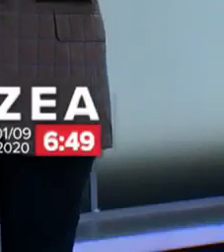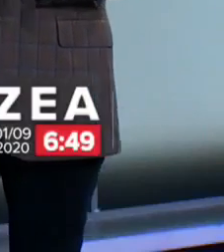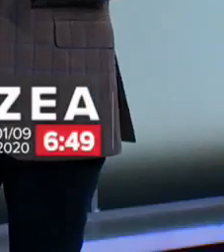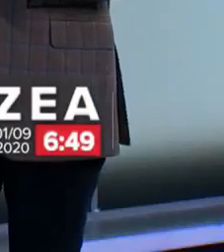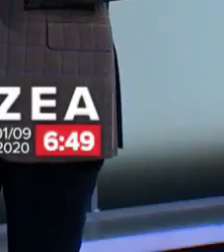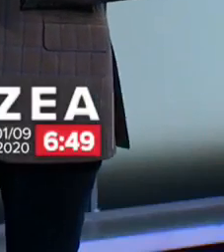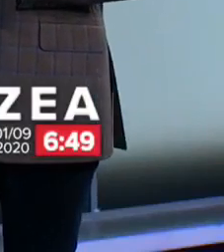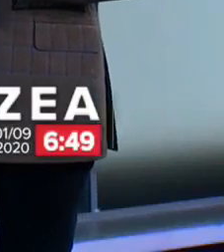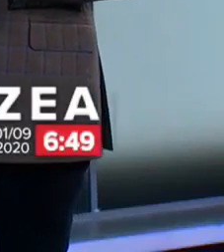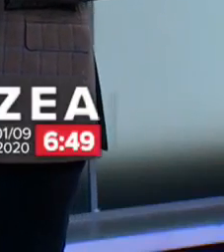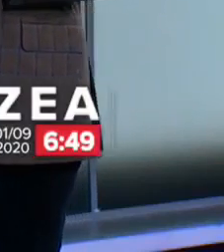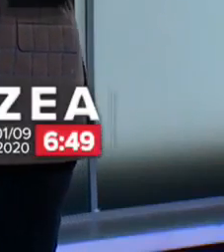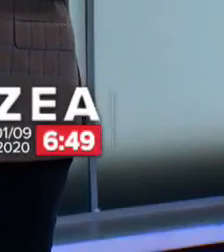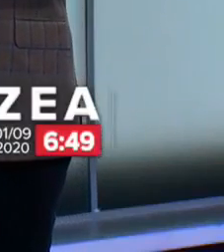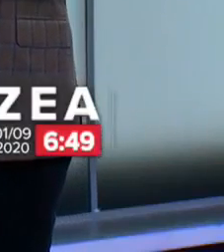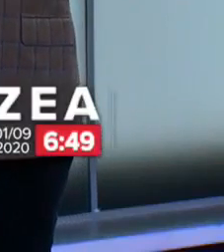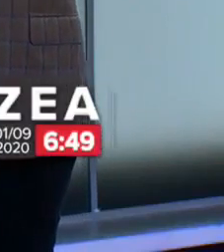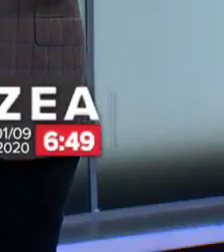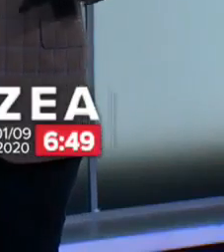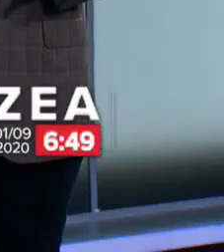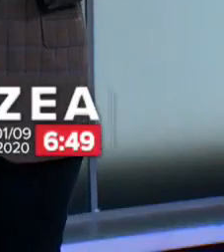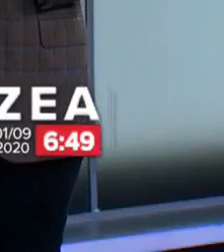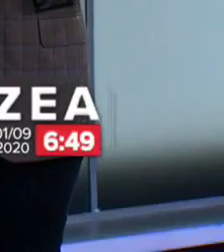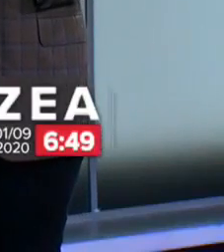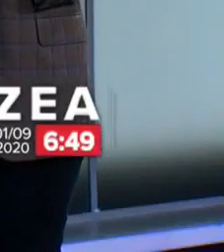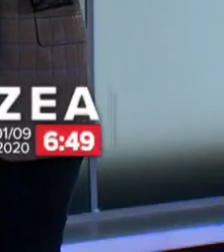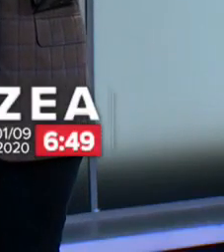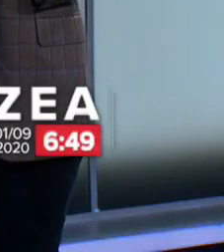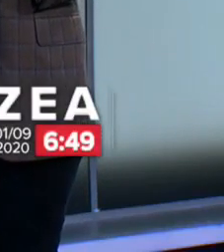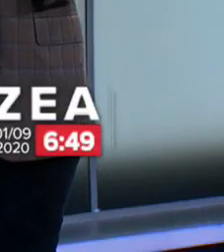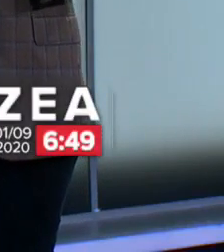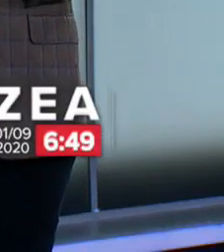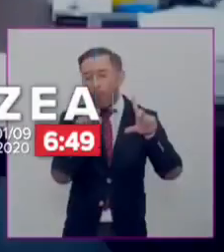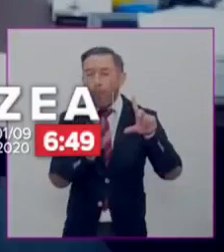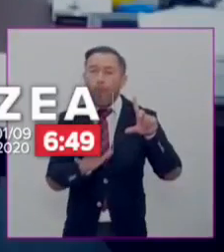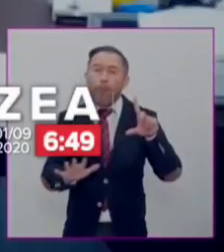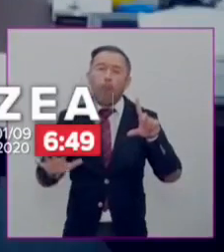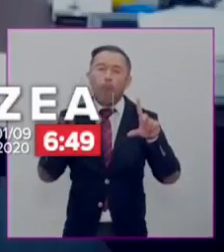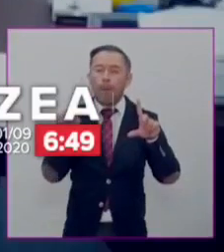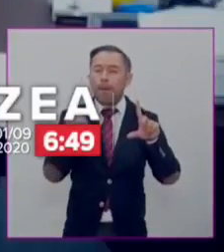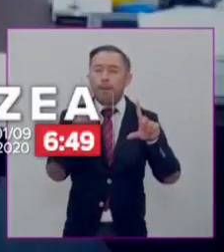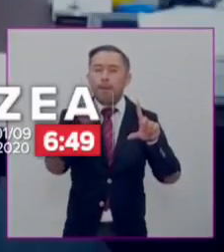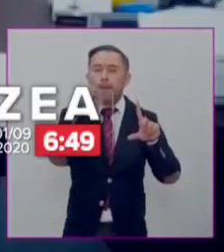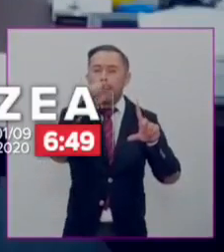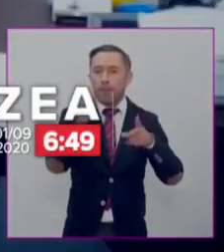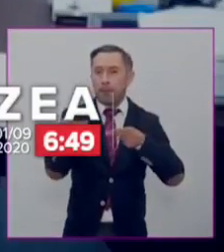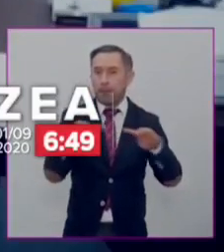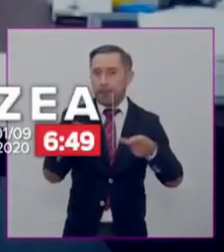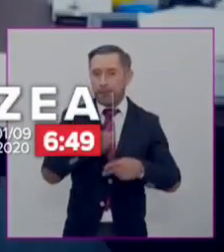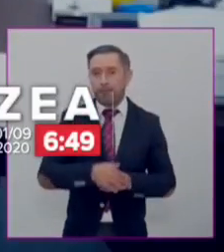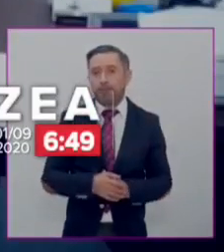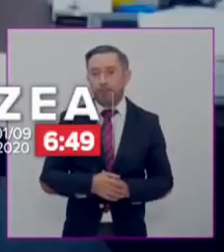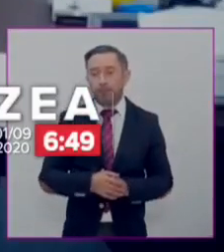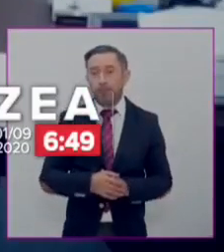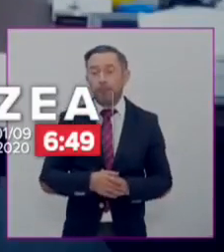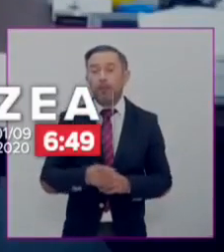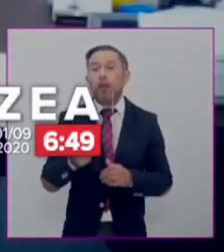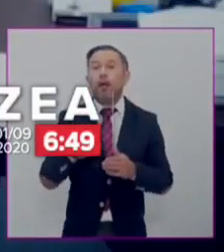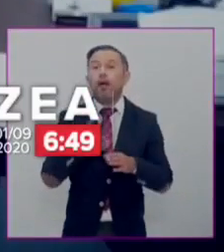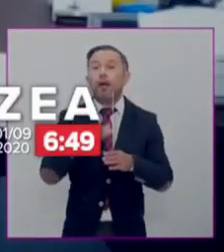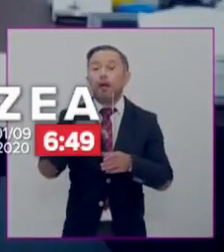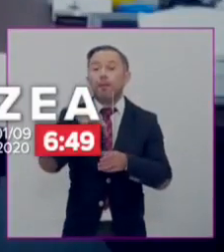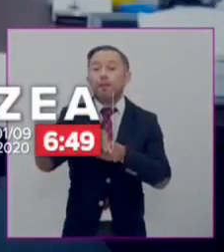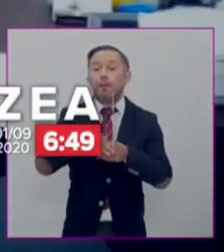el ine aprobó los lineamientos y calendario a seguir para la renovación de la presidencia y la secretaria general de morena a través de una encuentra